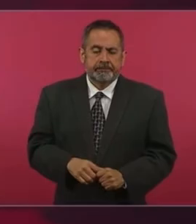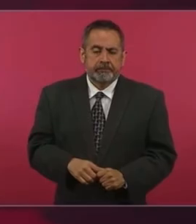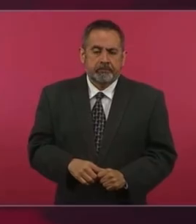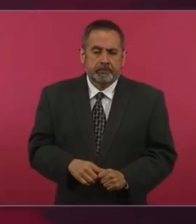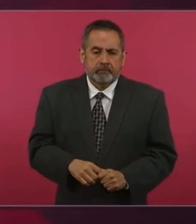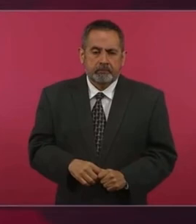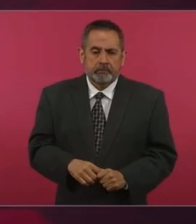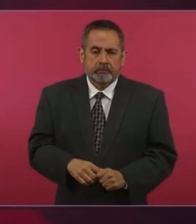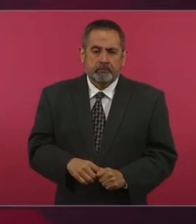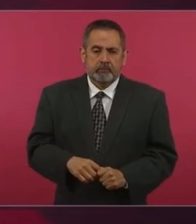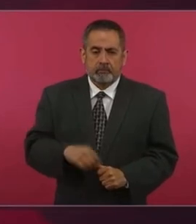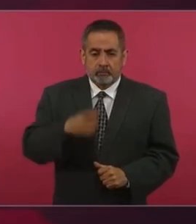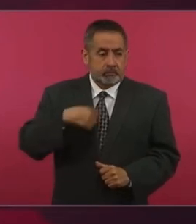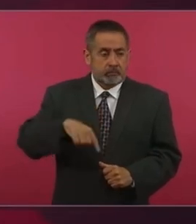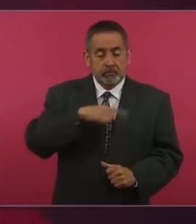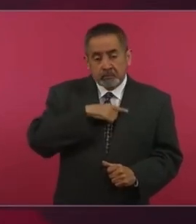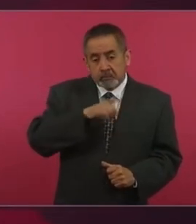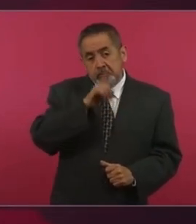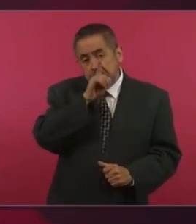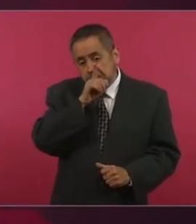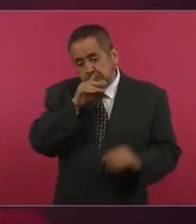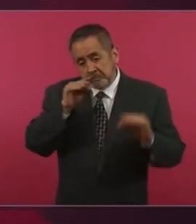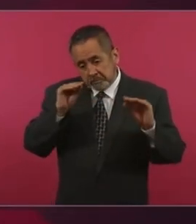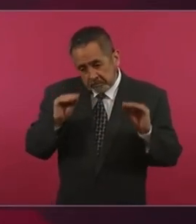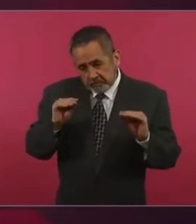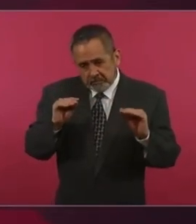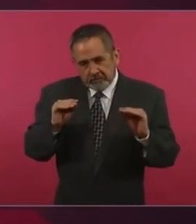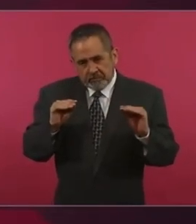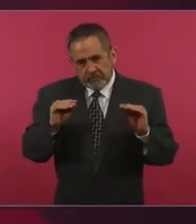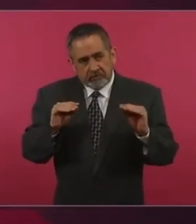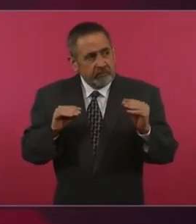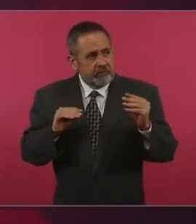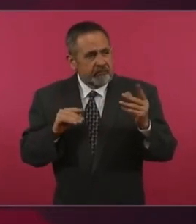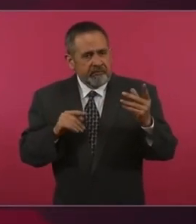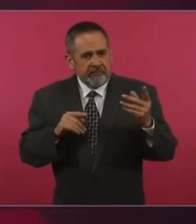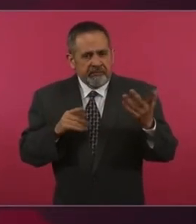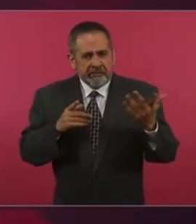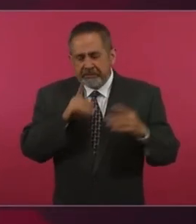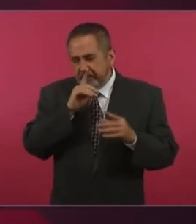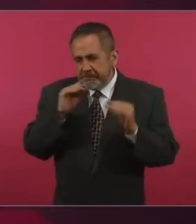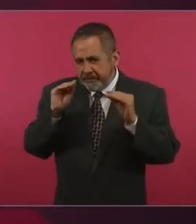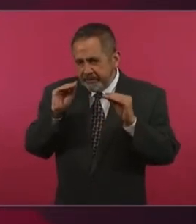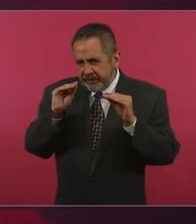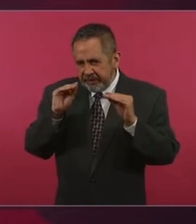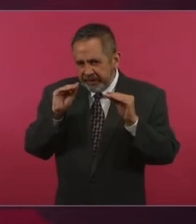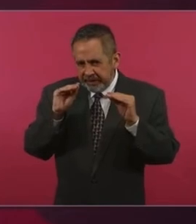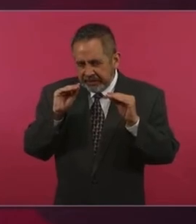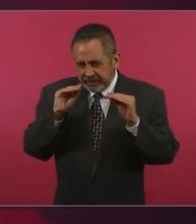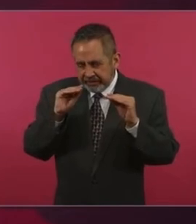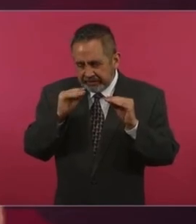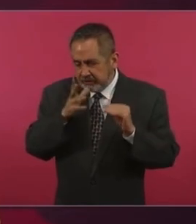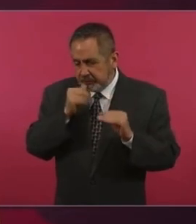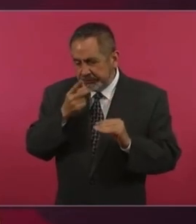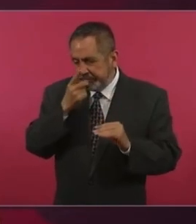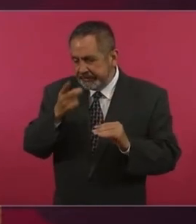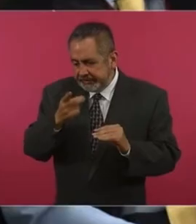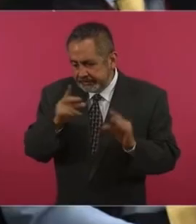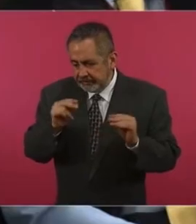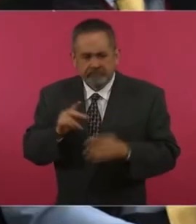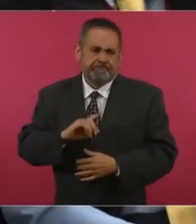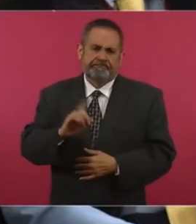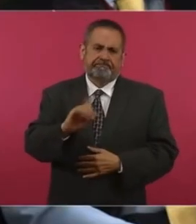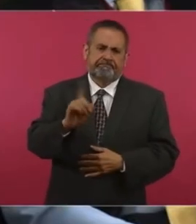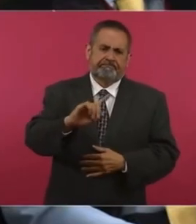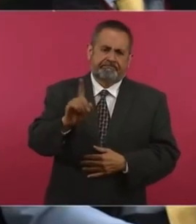que nos silencien o nos silenciemos, nos autocensuremos. No,